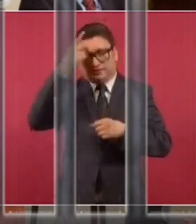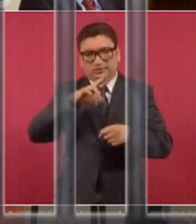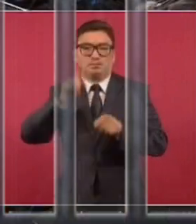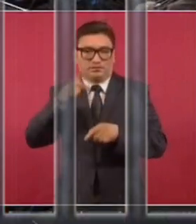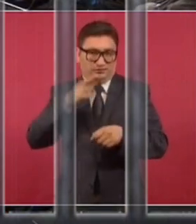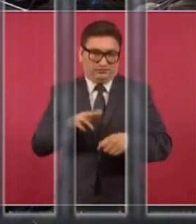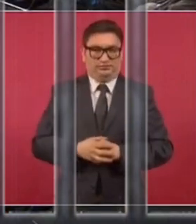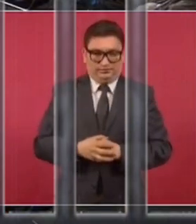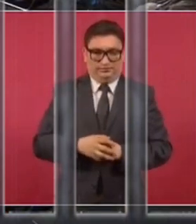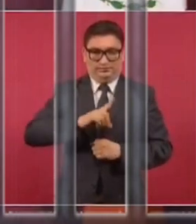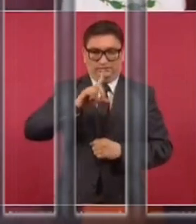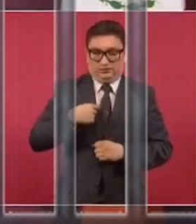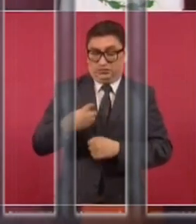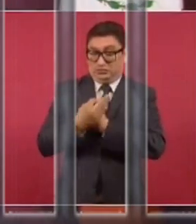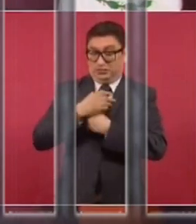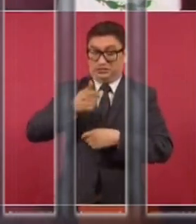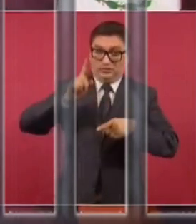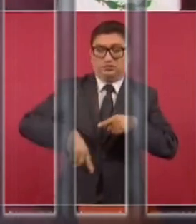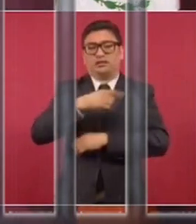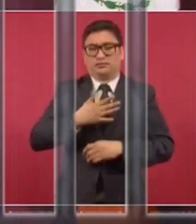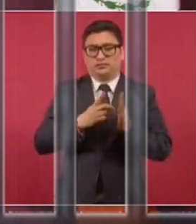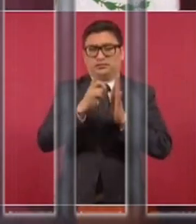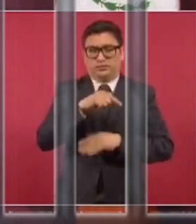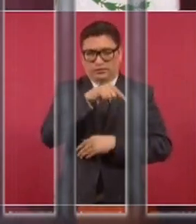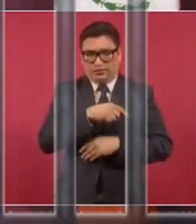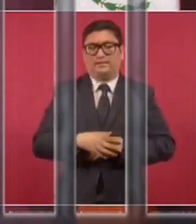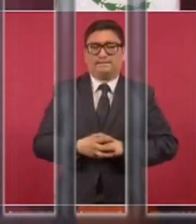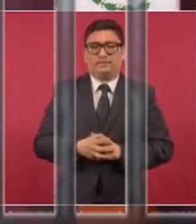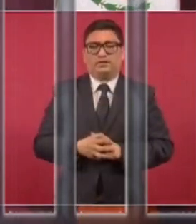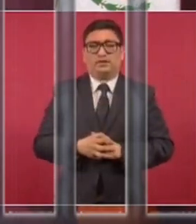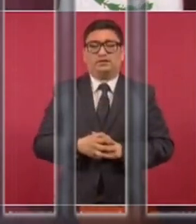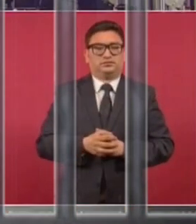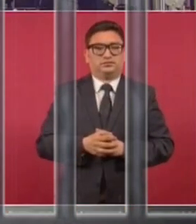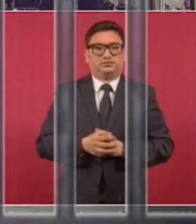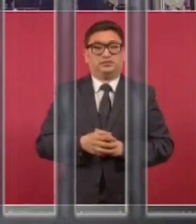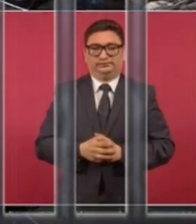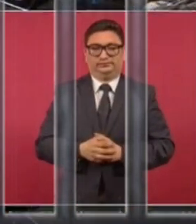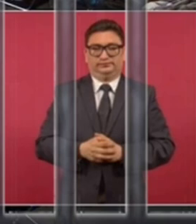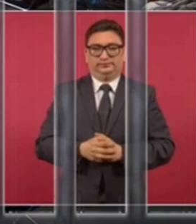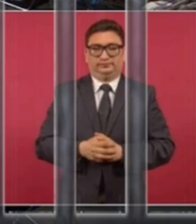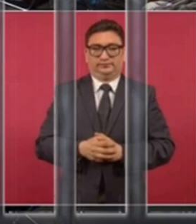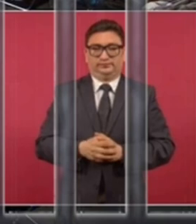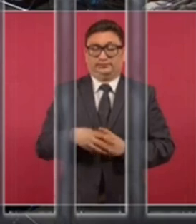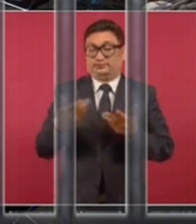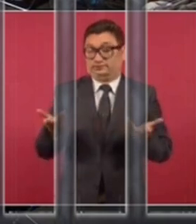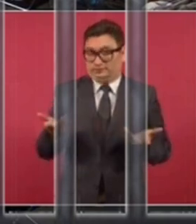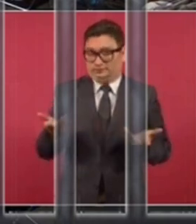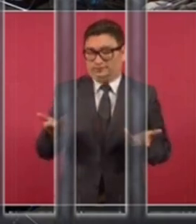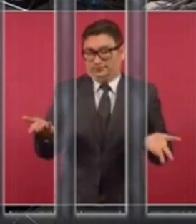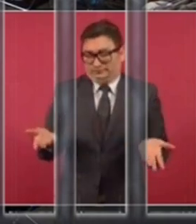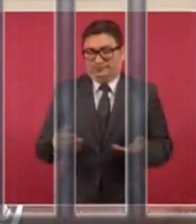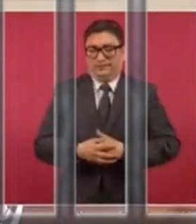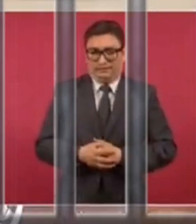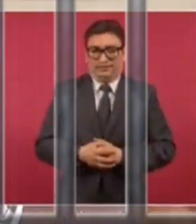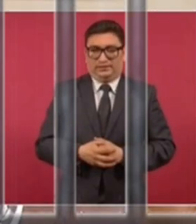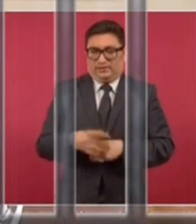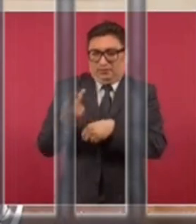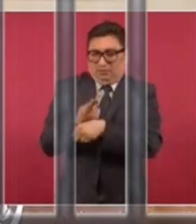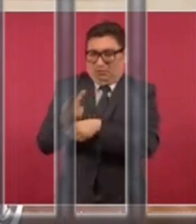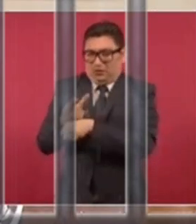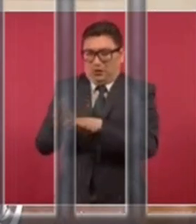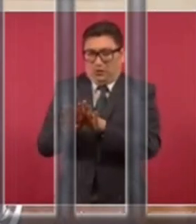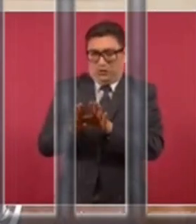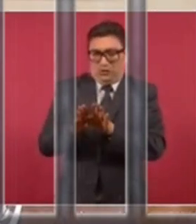pero me quitan el suelo me voy a mi departamento y un señor del áfricando a ver qué relación